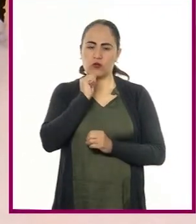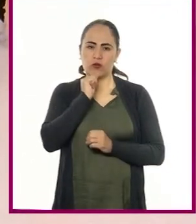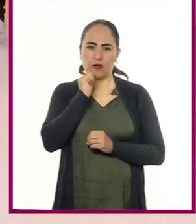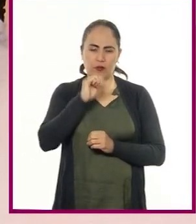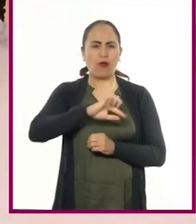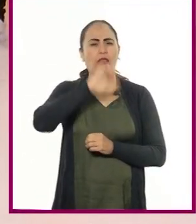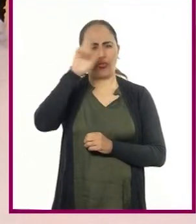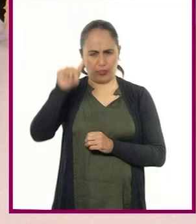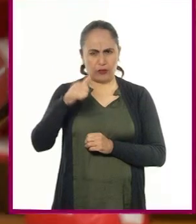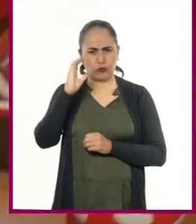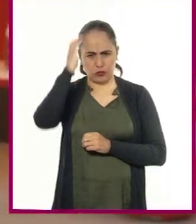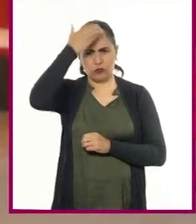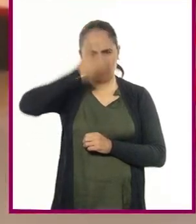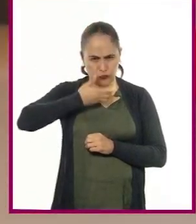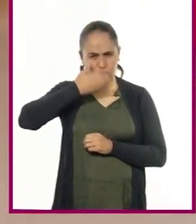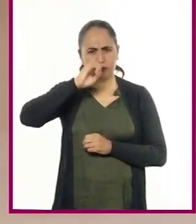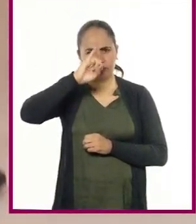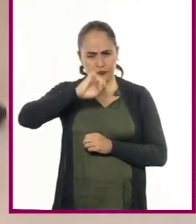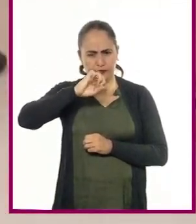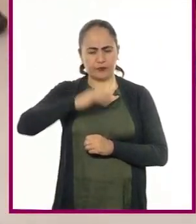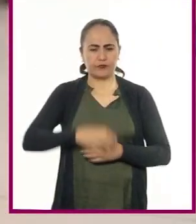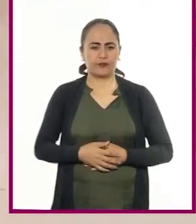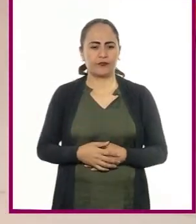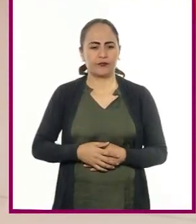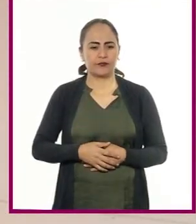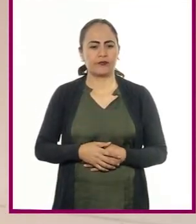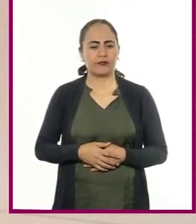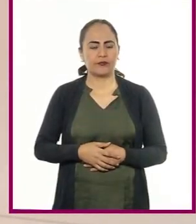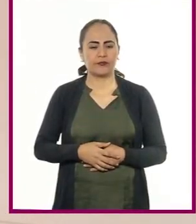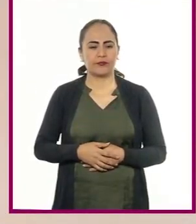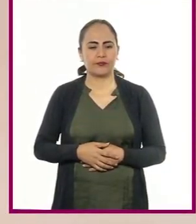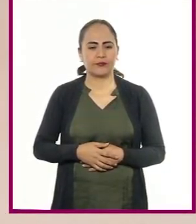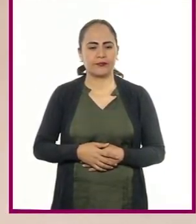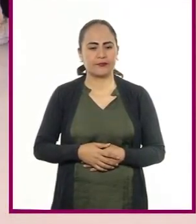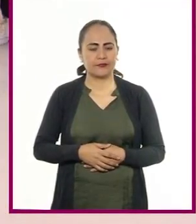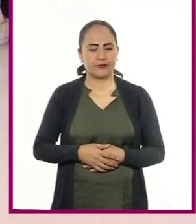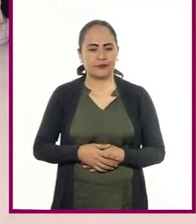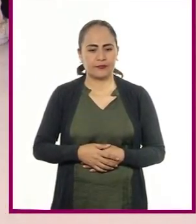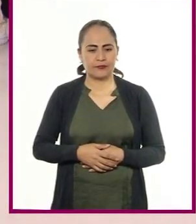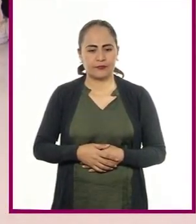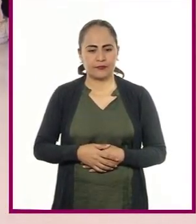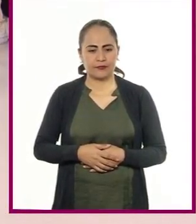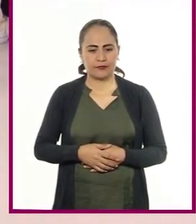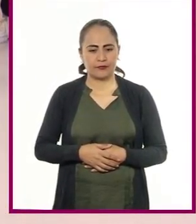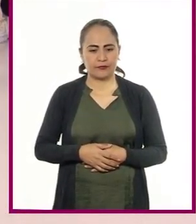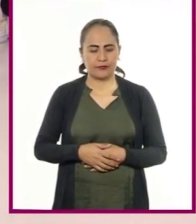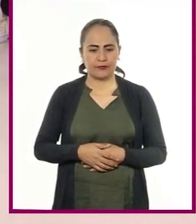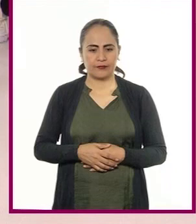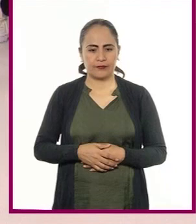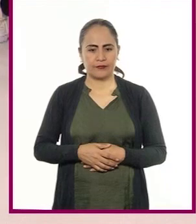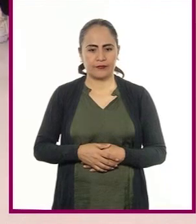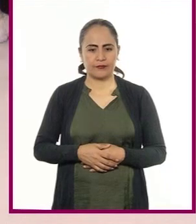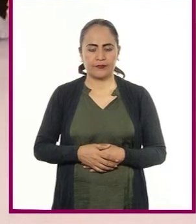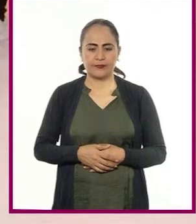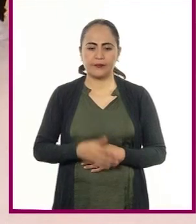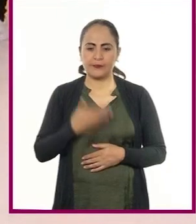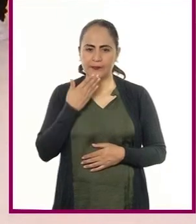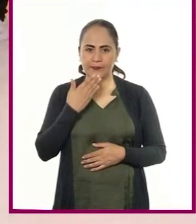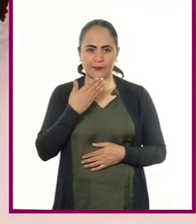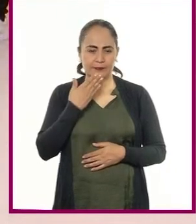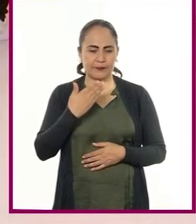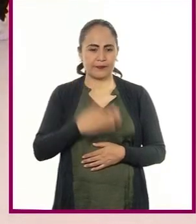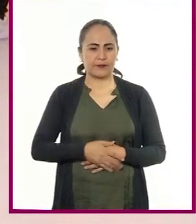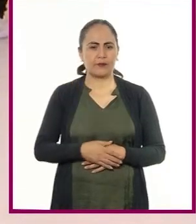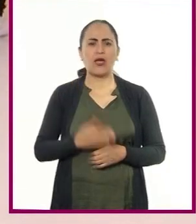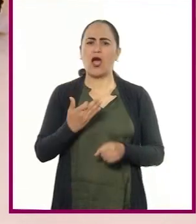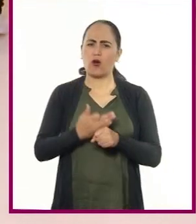sí. Para delimitar el área. Muy bien. Aquí vamos. Muy bien. ¿Y qué es